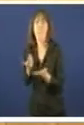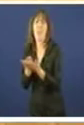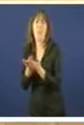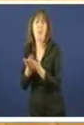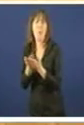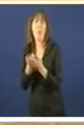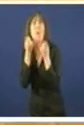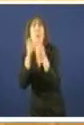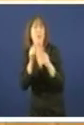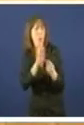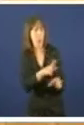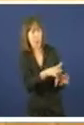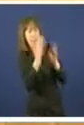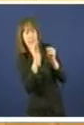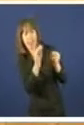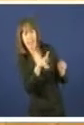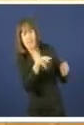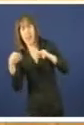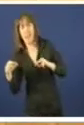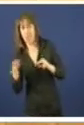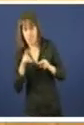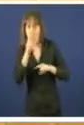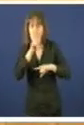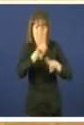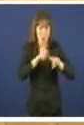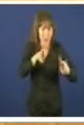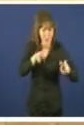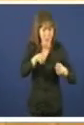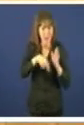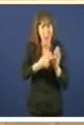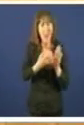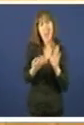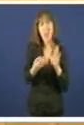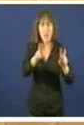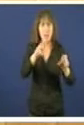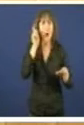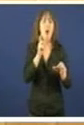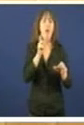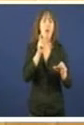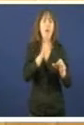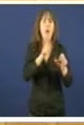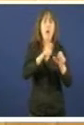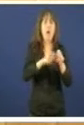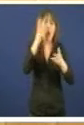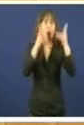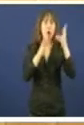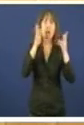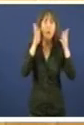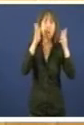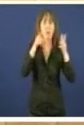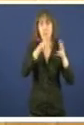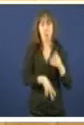O noso problema con este texto legal non ten a ver coa composición do Consello de Administración. Para nada.